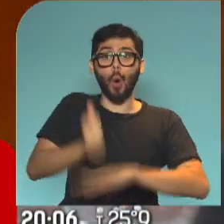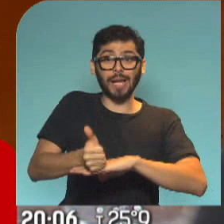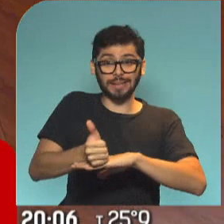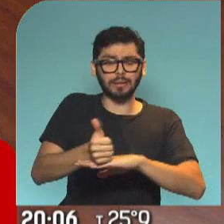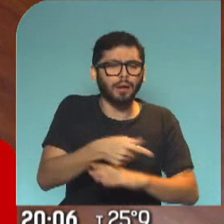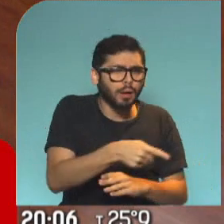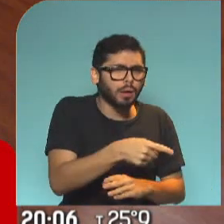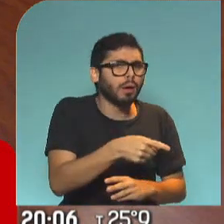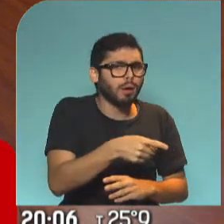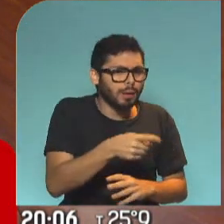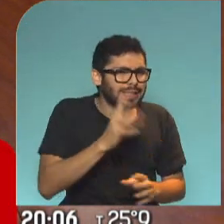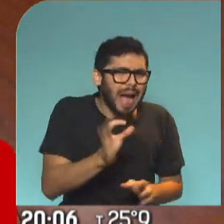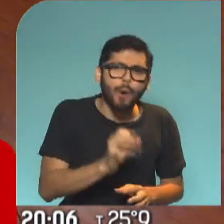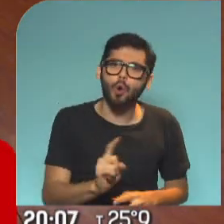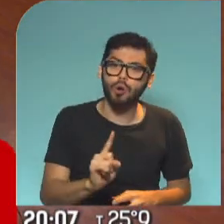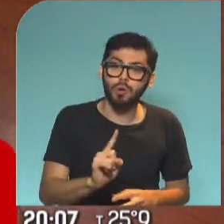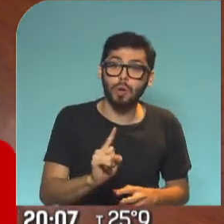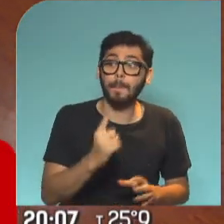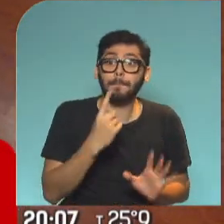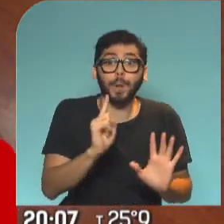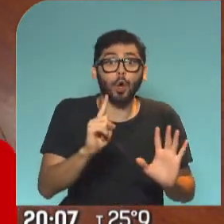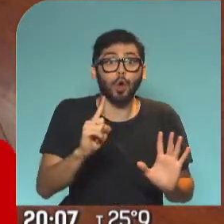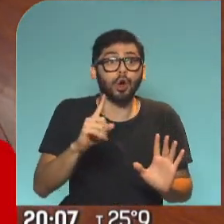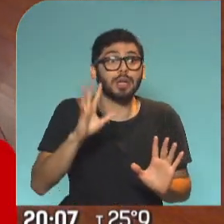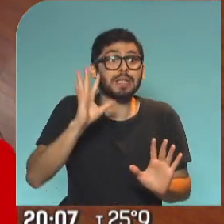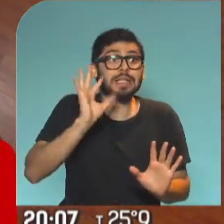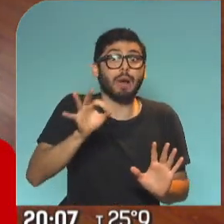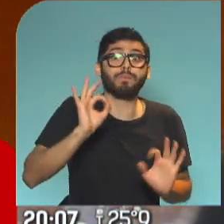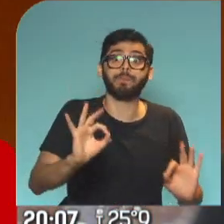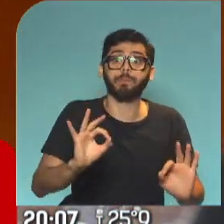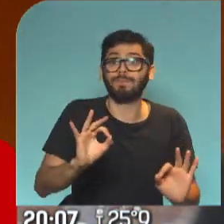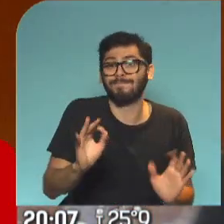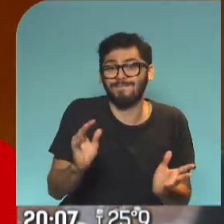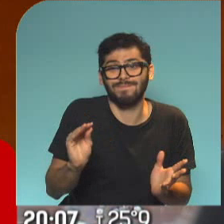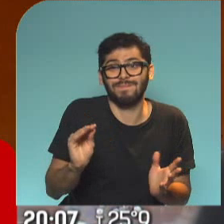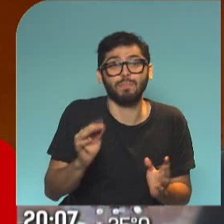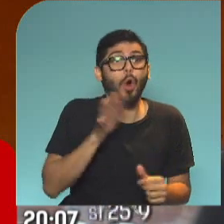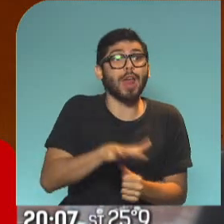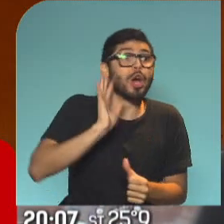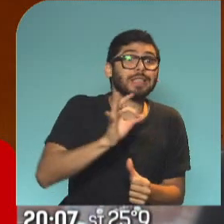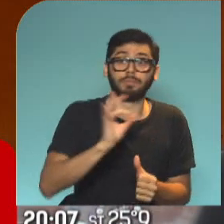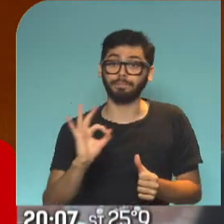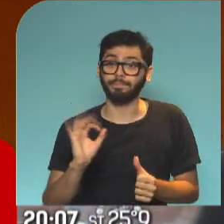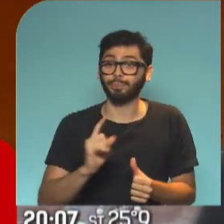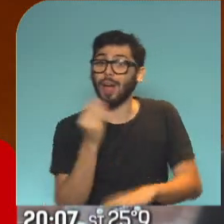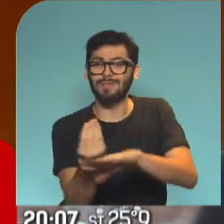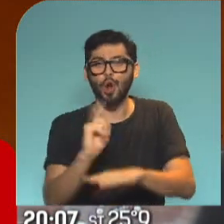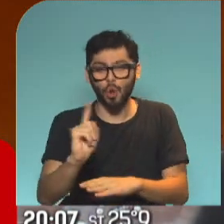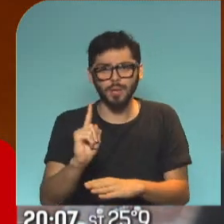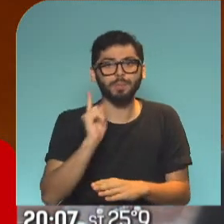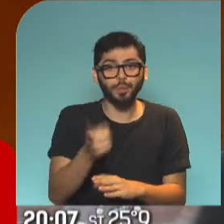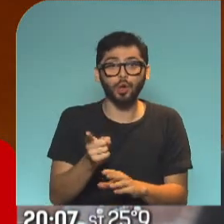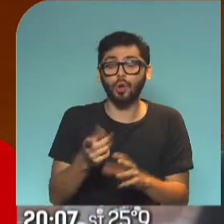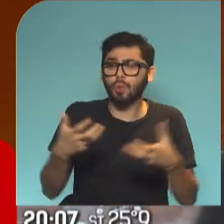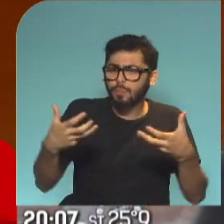ahora también entendemos que eso no alcanza y la semana pasada con el equipo que me acompaña en el consejo y viendo